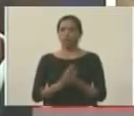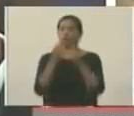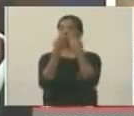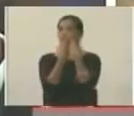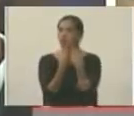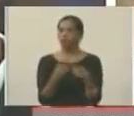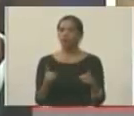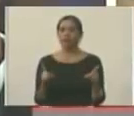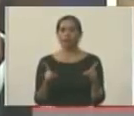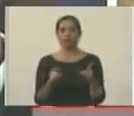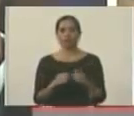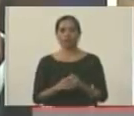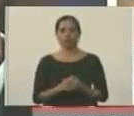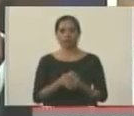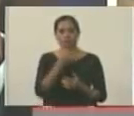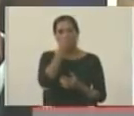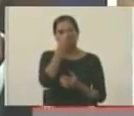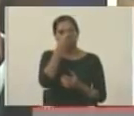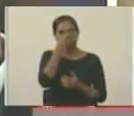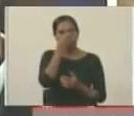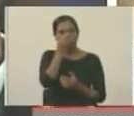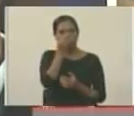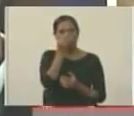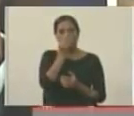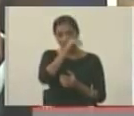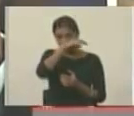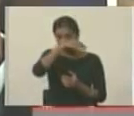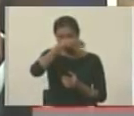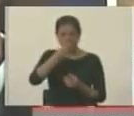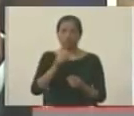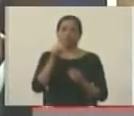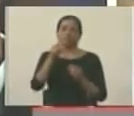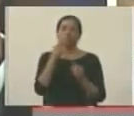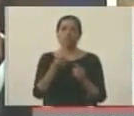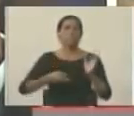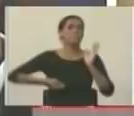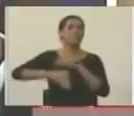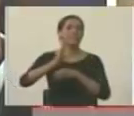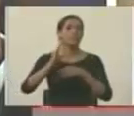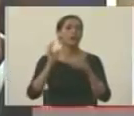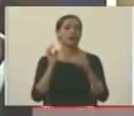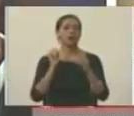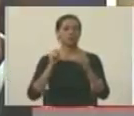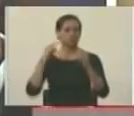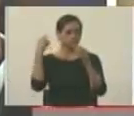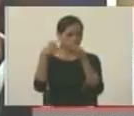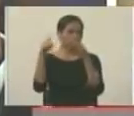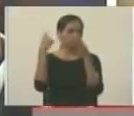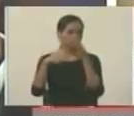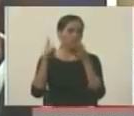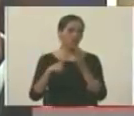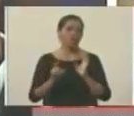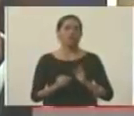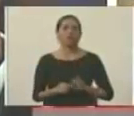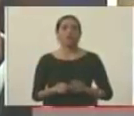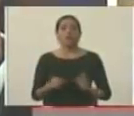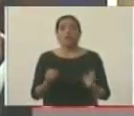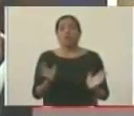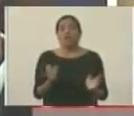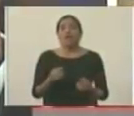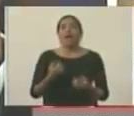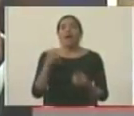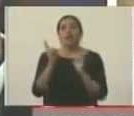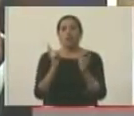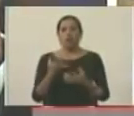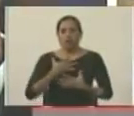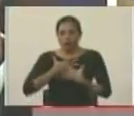puedes decirle, vete para el etcétera, etcétera, ¿no? Pero puedes decirle mil cosas. A veces la gente inclusive tiende a